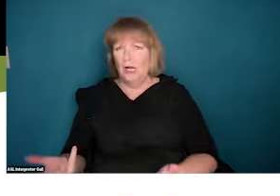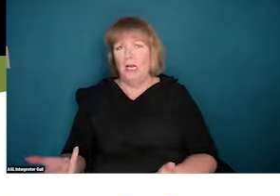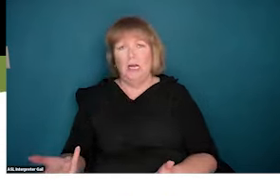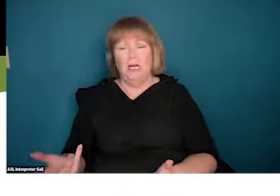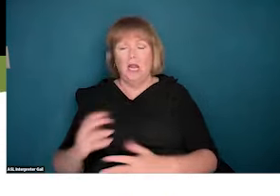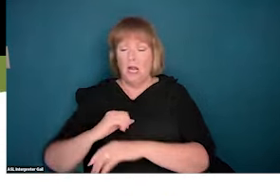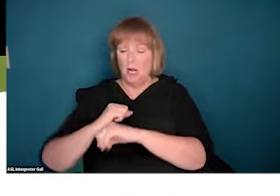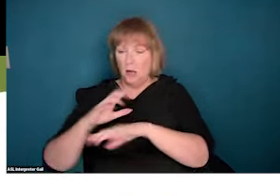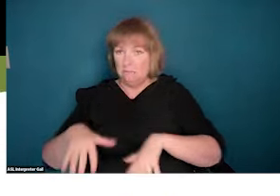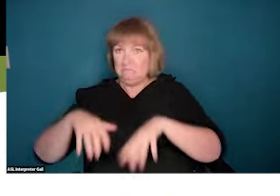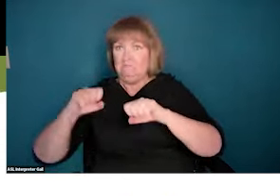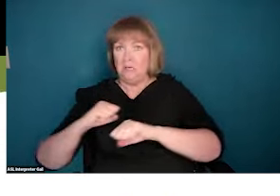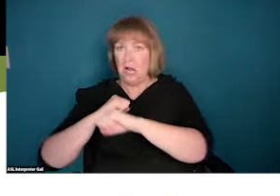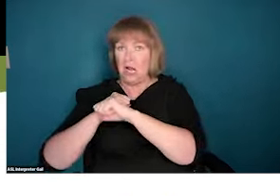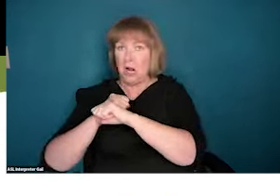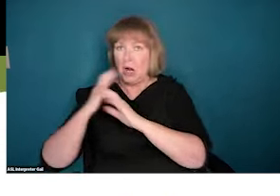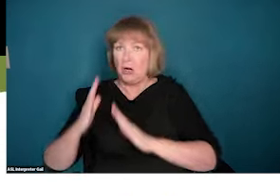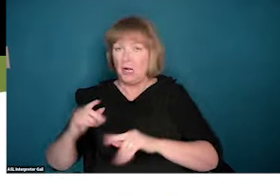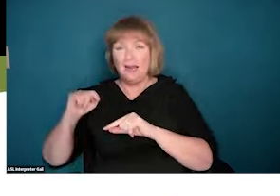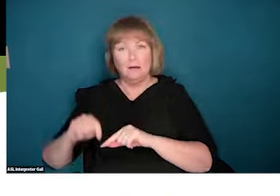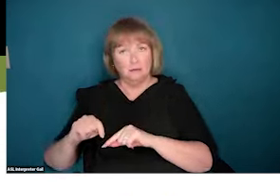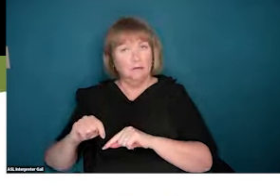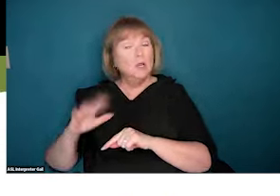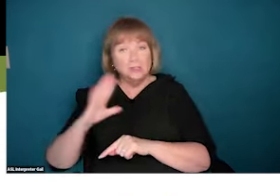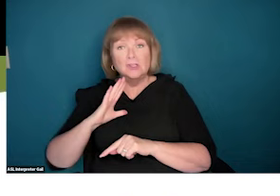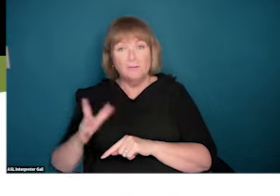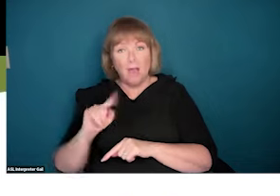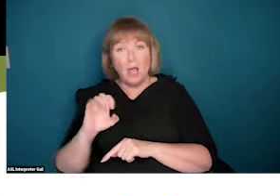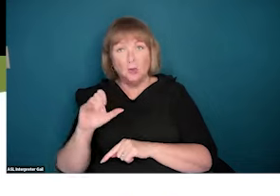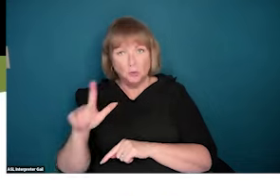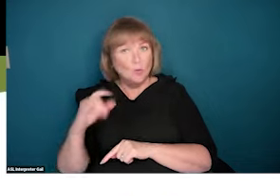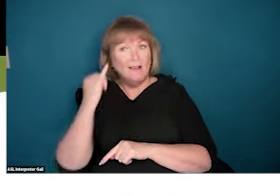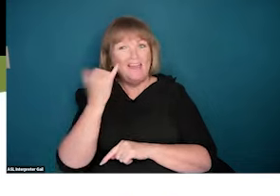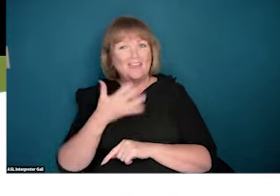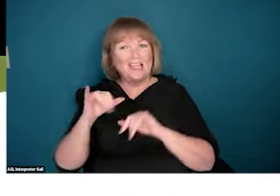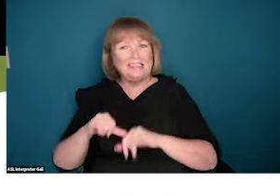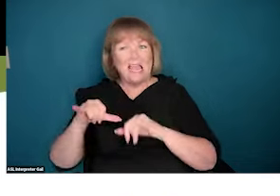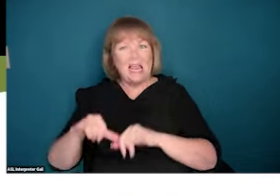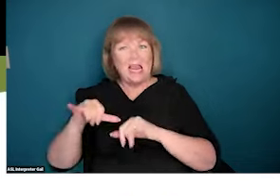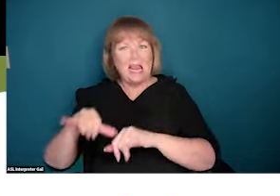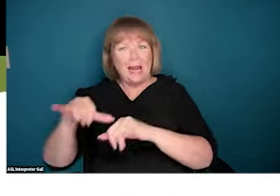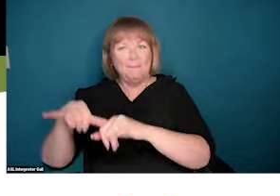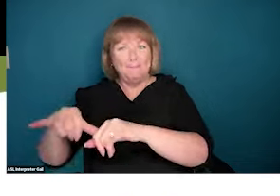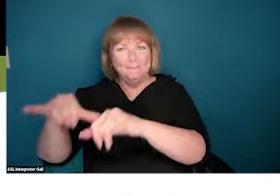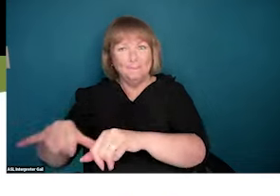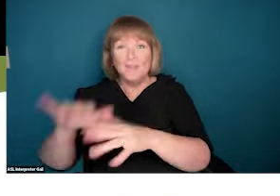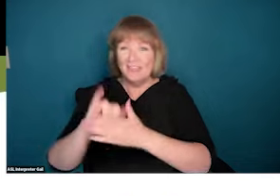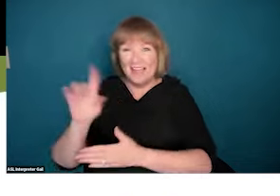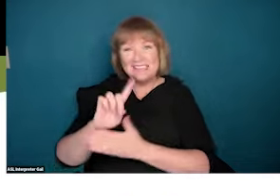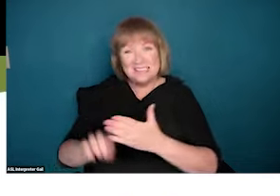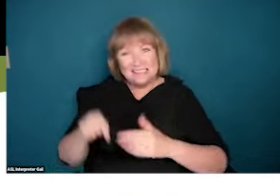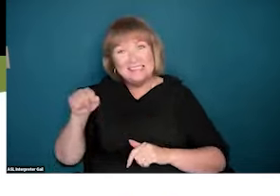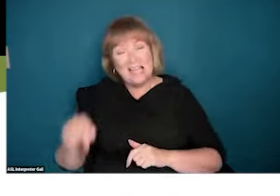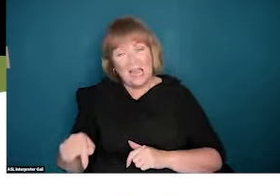guardián o custodio envejece y empieza a perder sus facultades mentales? ¿Qué va a pasar? Entonces, esto tiene que